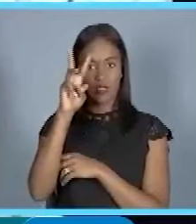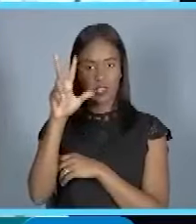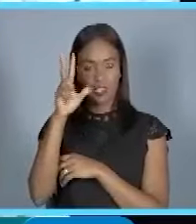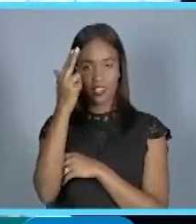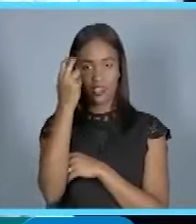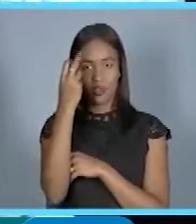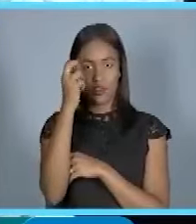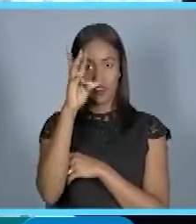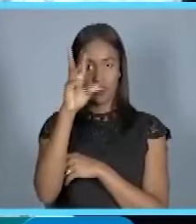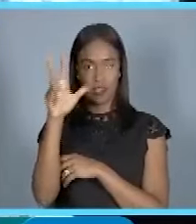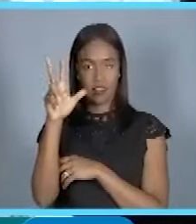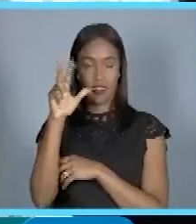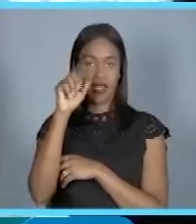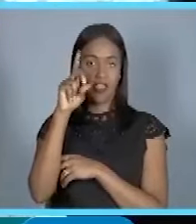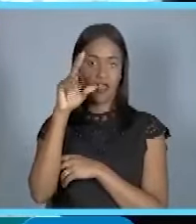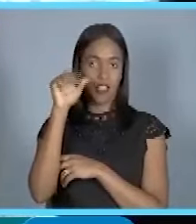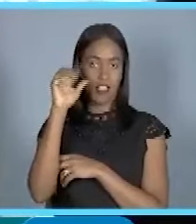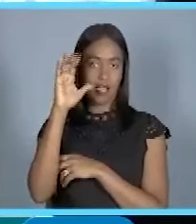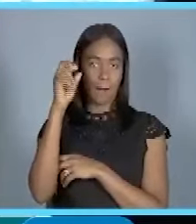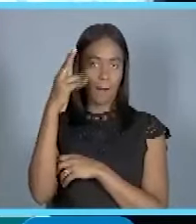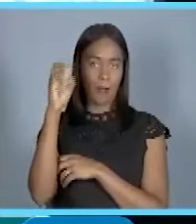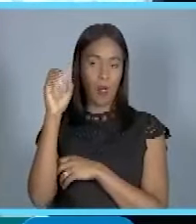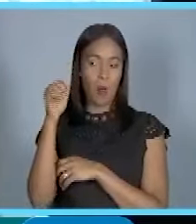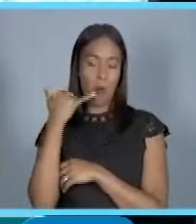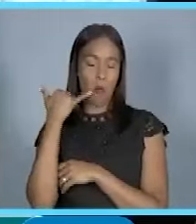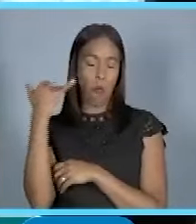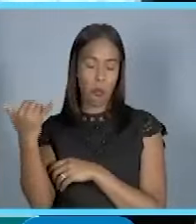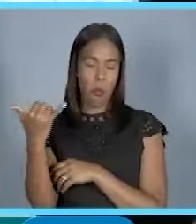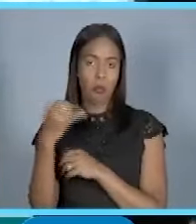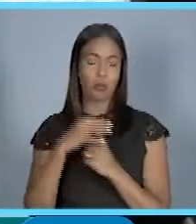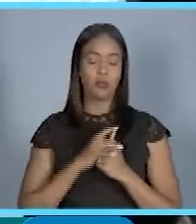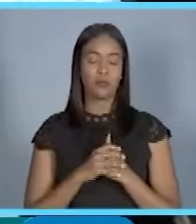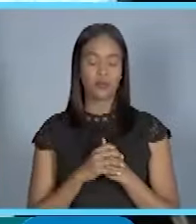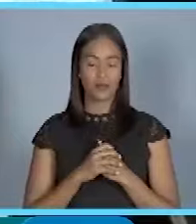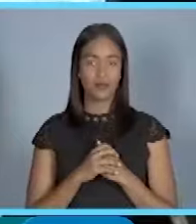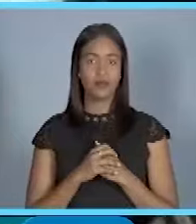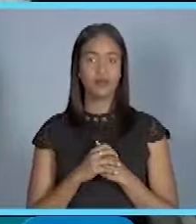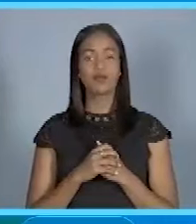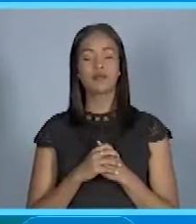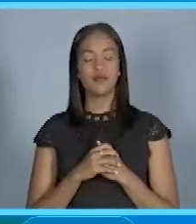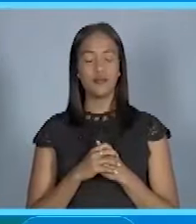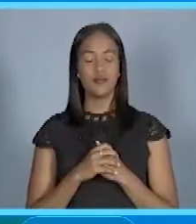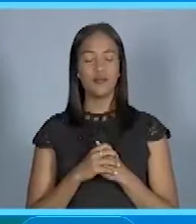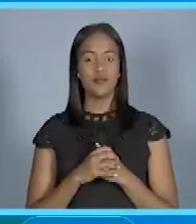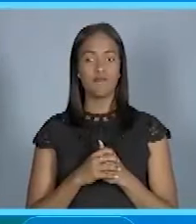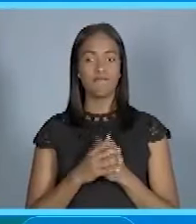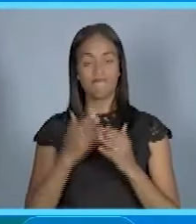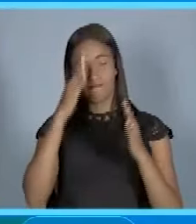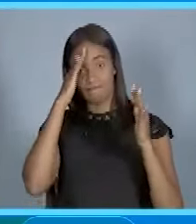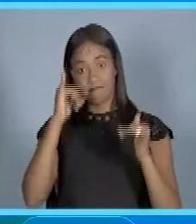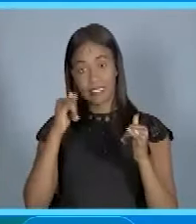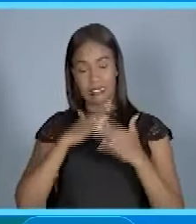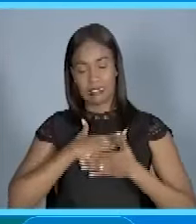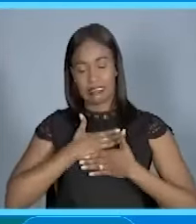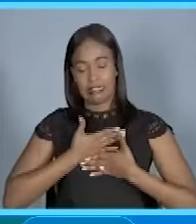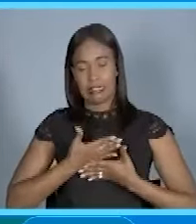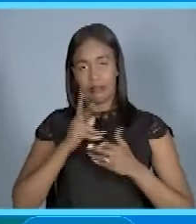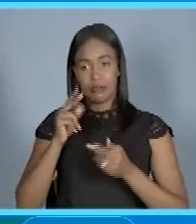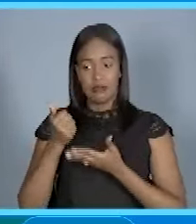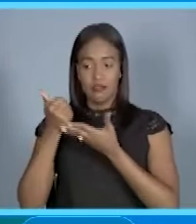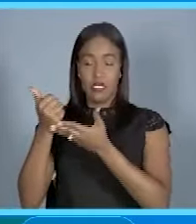849-423-1263, Andrea Camacho. Para Central de Noticias, Algenis Carreras. Bueno, esperar la solidaridad de